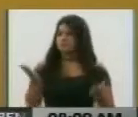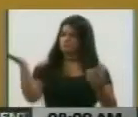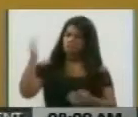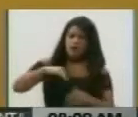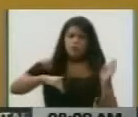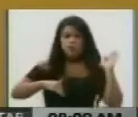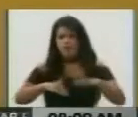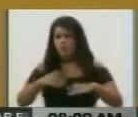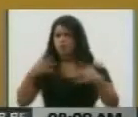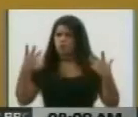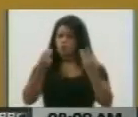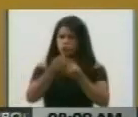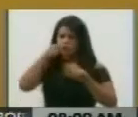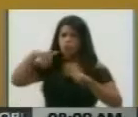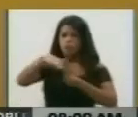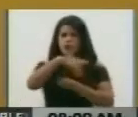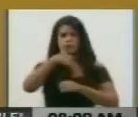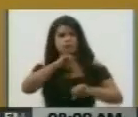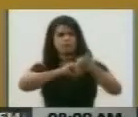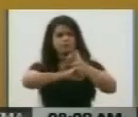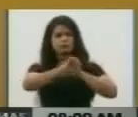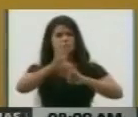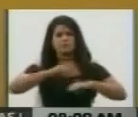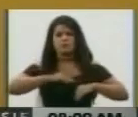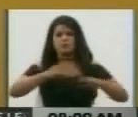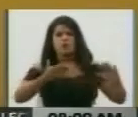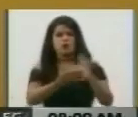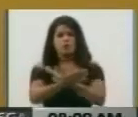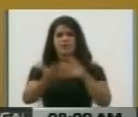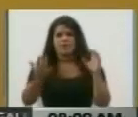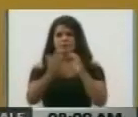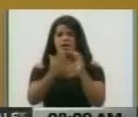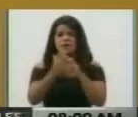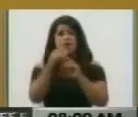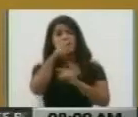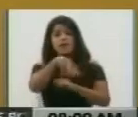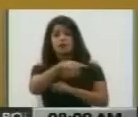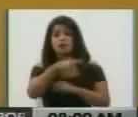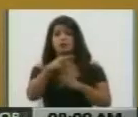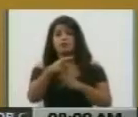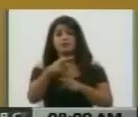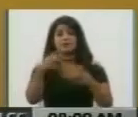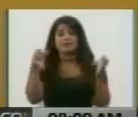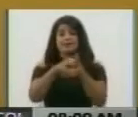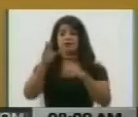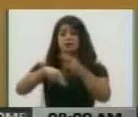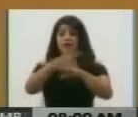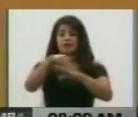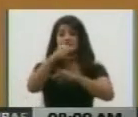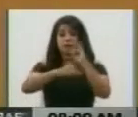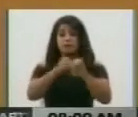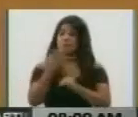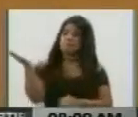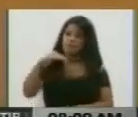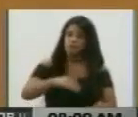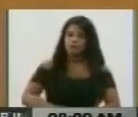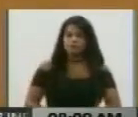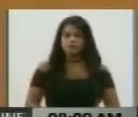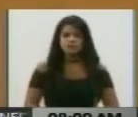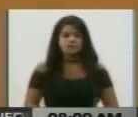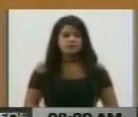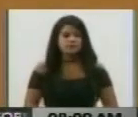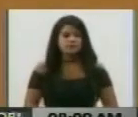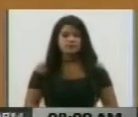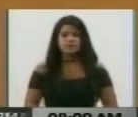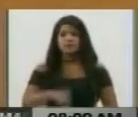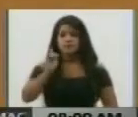pueblo unido a desmontar un golpe de estado disfrazado de la derecha golpista nacional e internacional, vamos a ver qué nos escribe José a